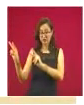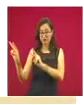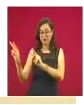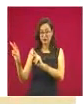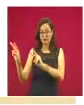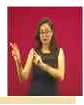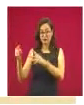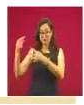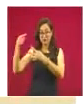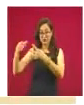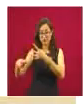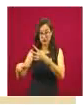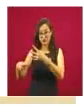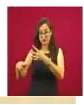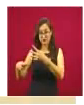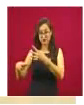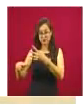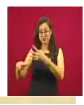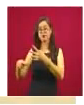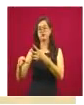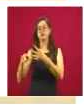lámina,